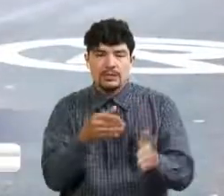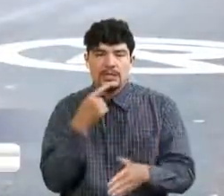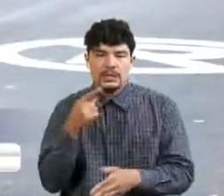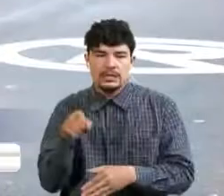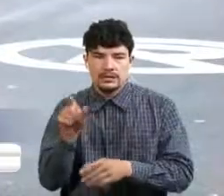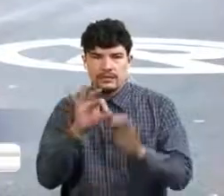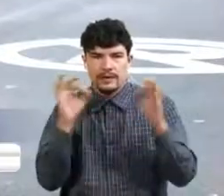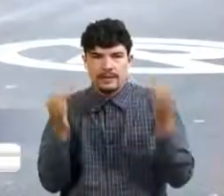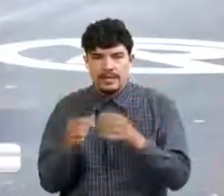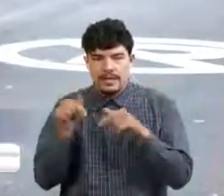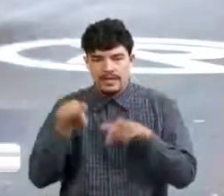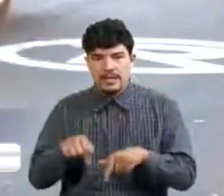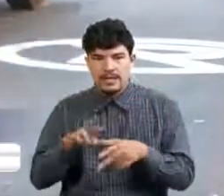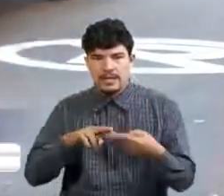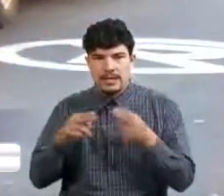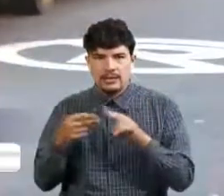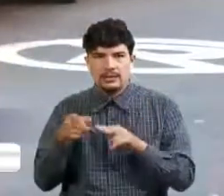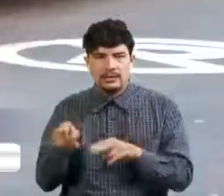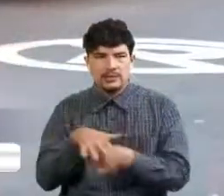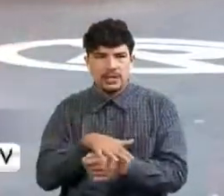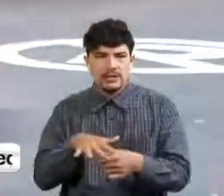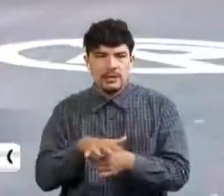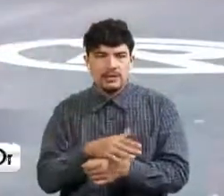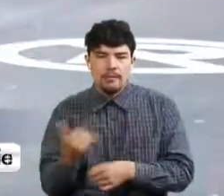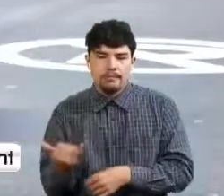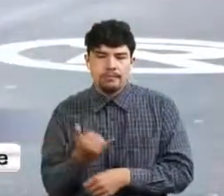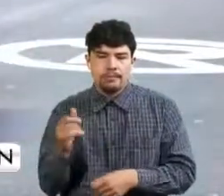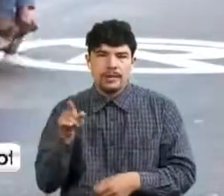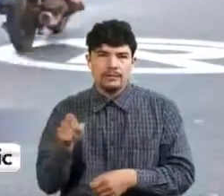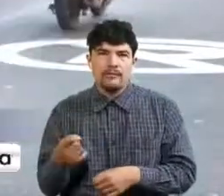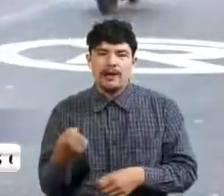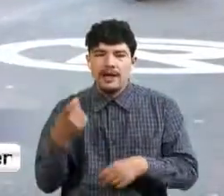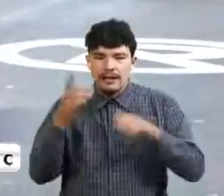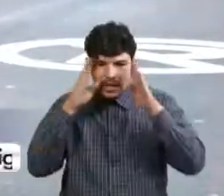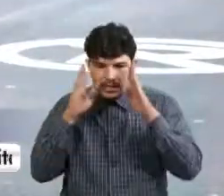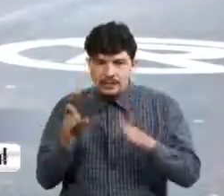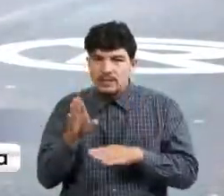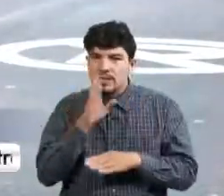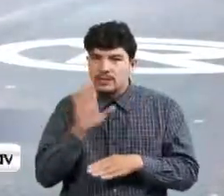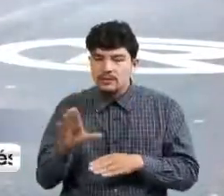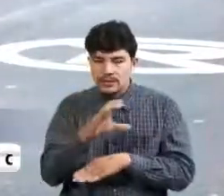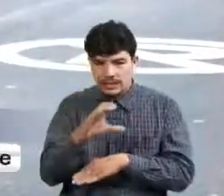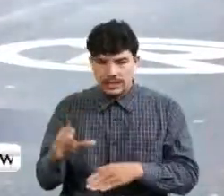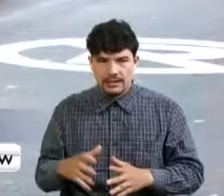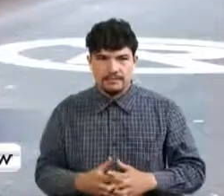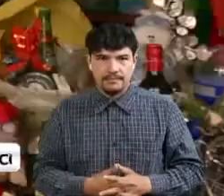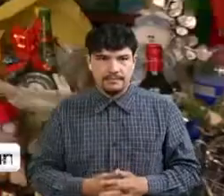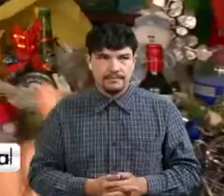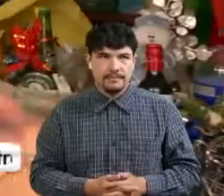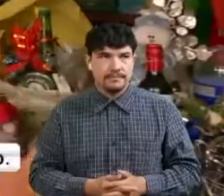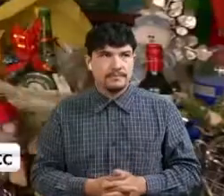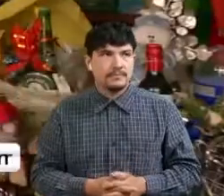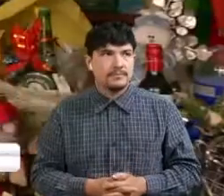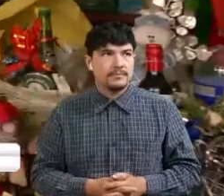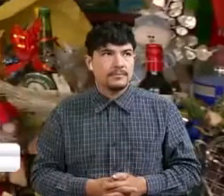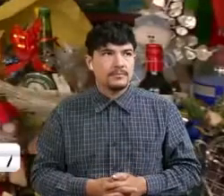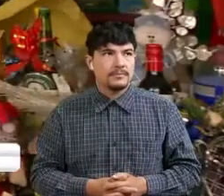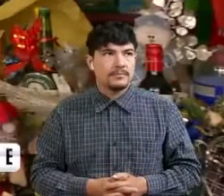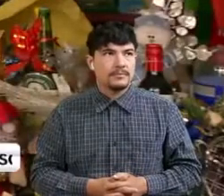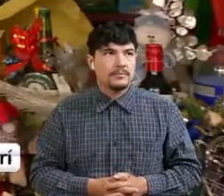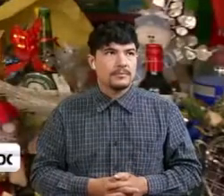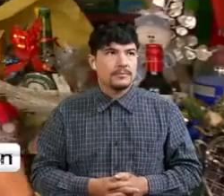que dicen los familiares con respecto a la situación que se vivió y la falta de atención por parte del centro comercial nos dispusimos